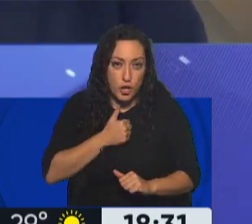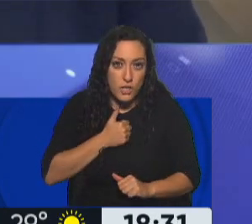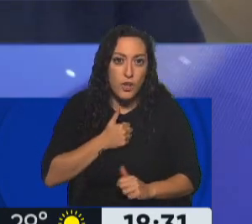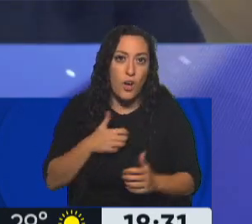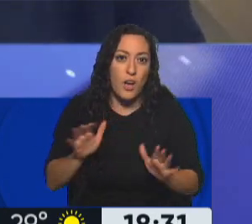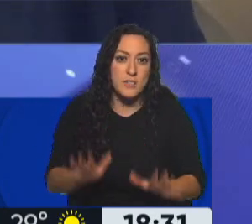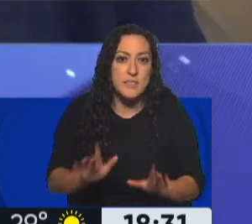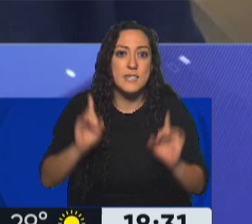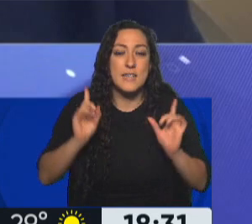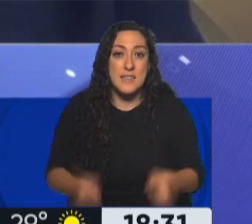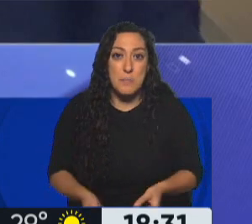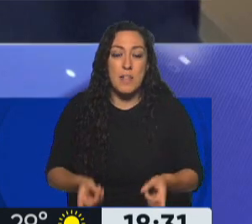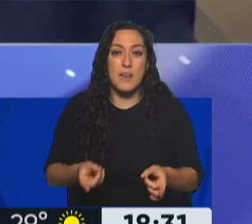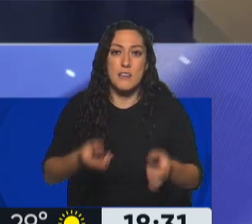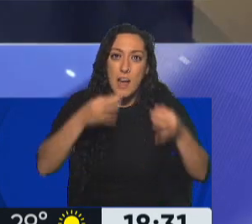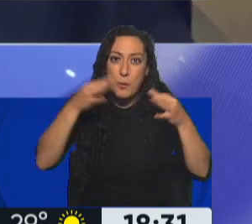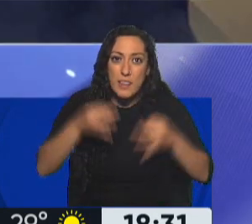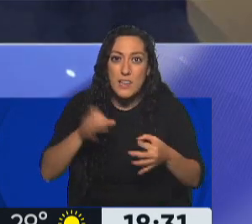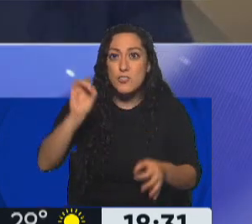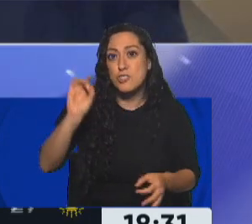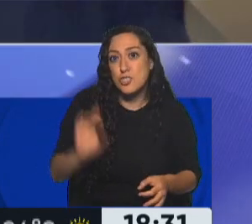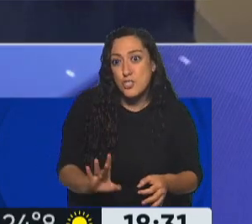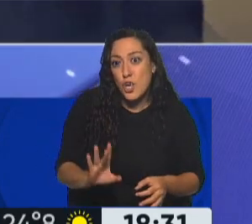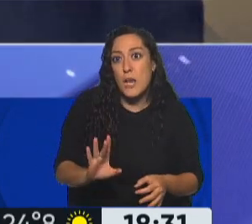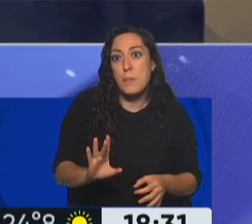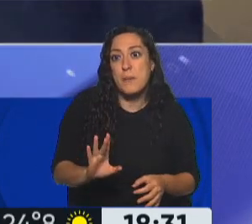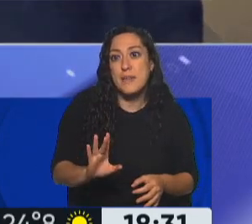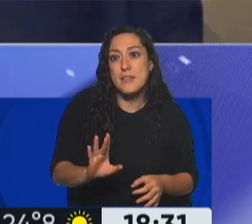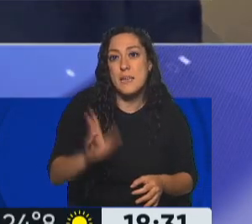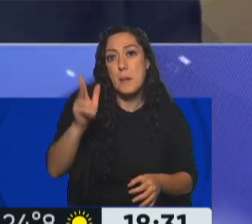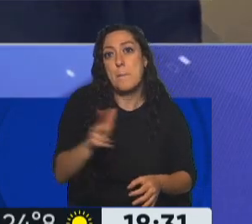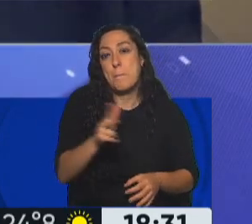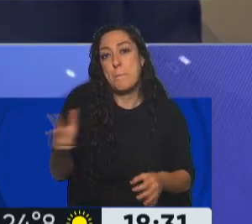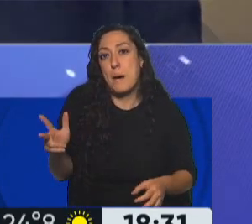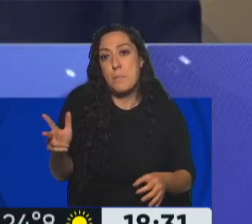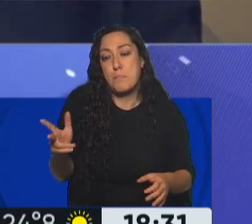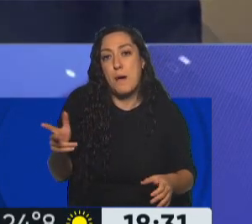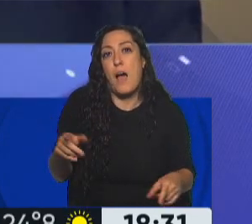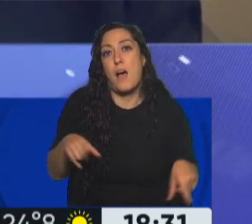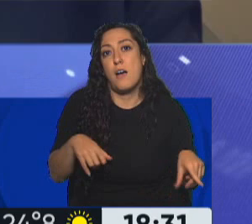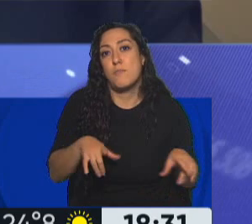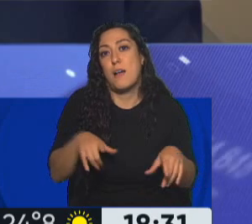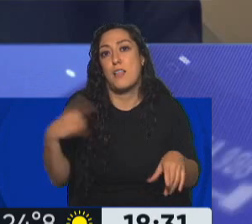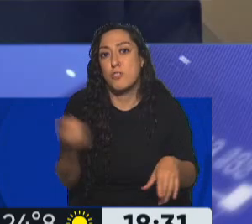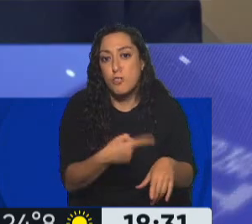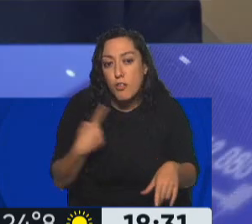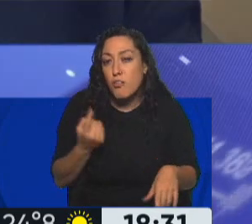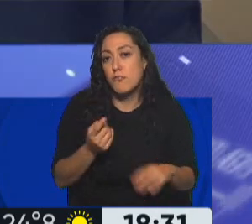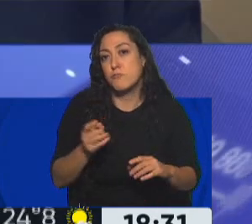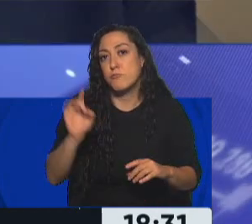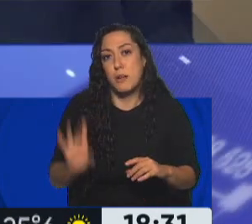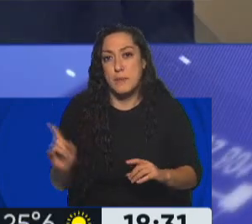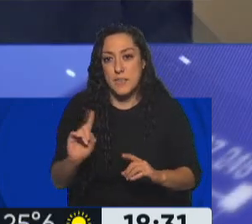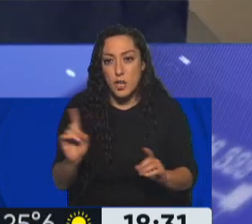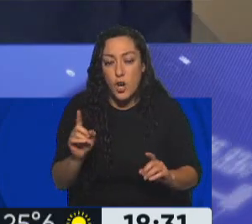también trasvasa eso, ¿no? Esa encíclica, esa carta del Papa Fratelli Tutti, ¿no? Donde él remarca